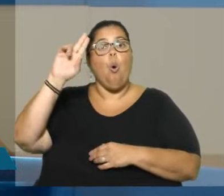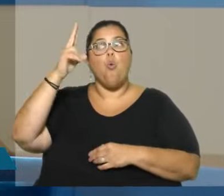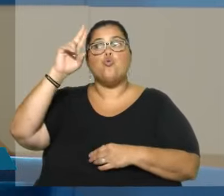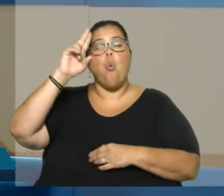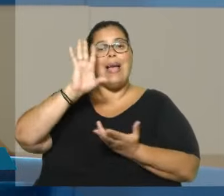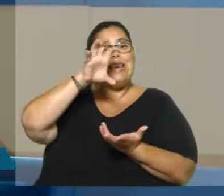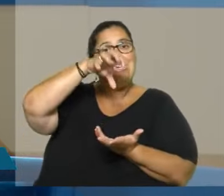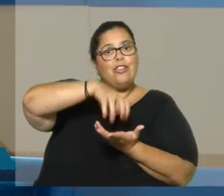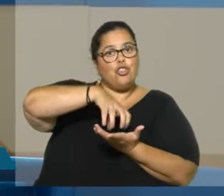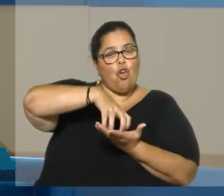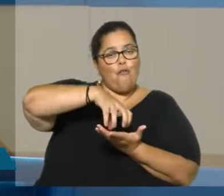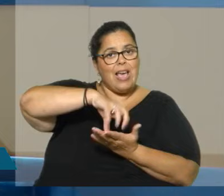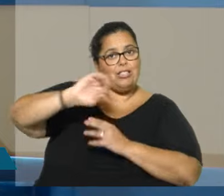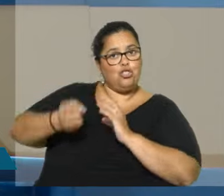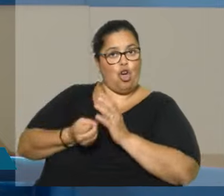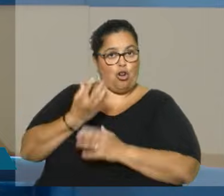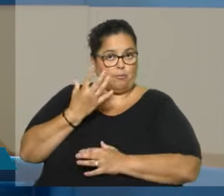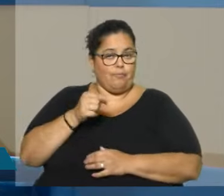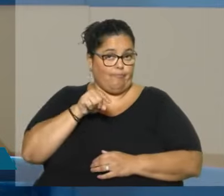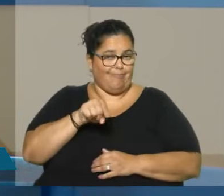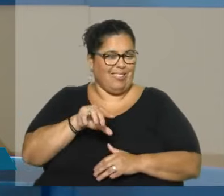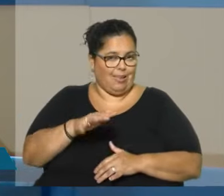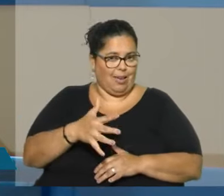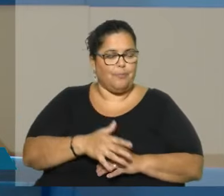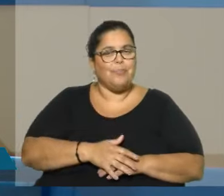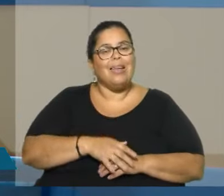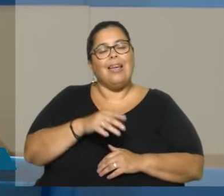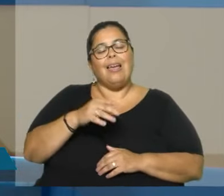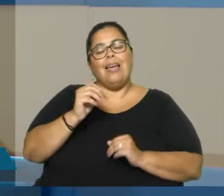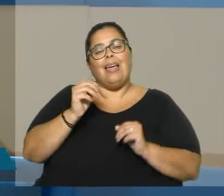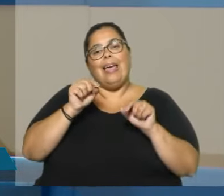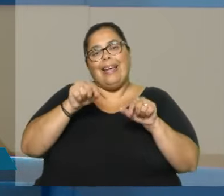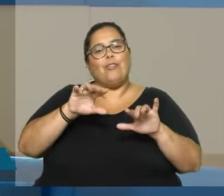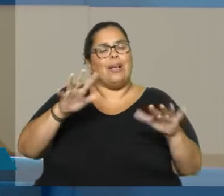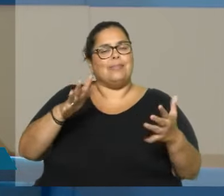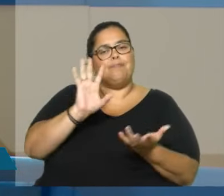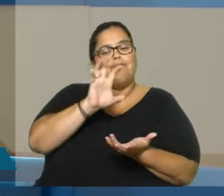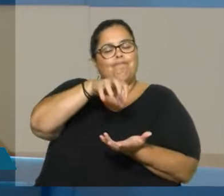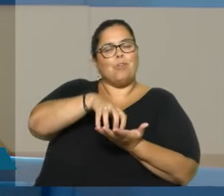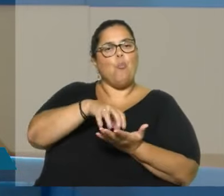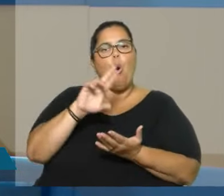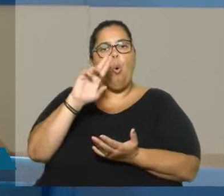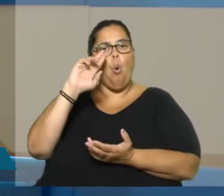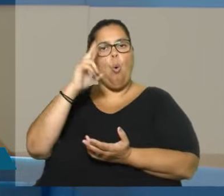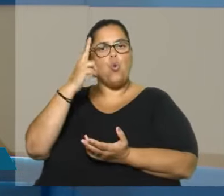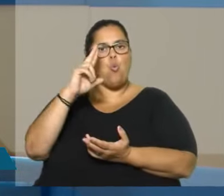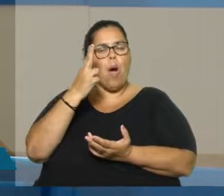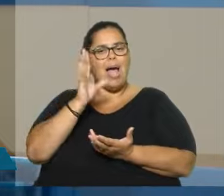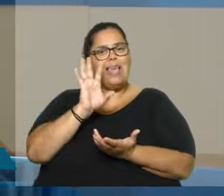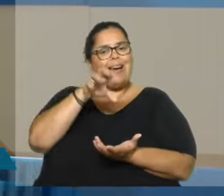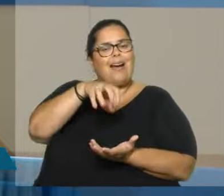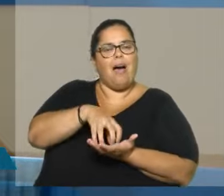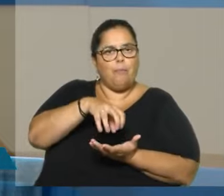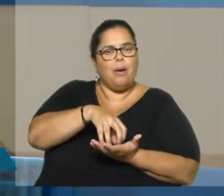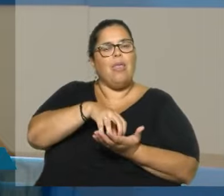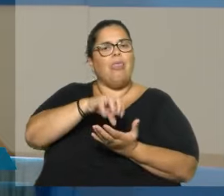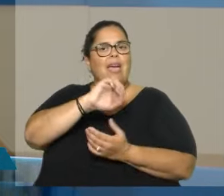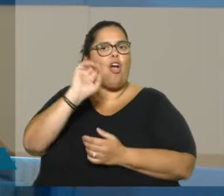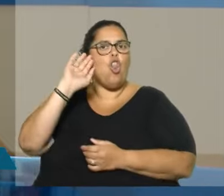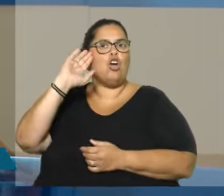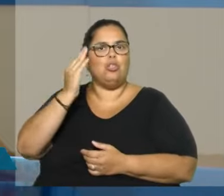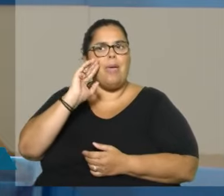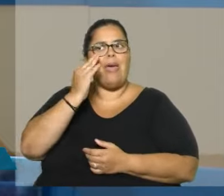programa que pretende como decía Gabriel al principio posicionar a Uruguay como eh Hub del conocimiento de la